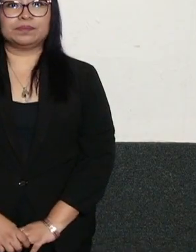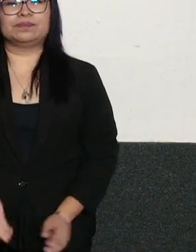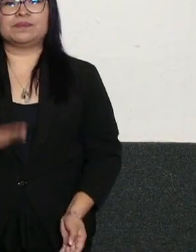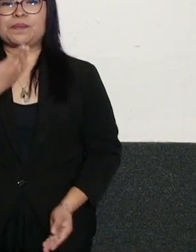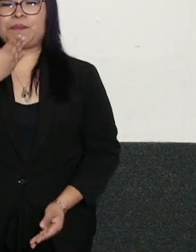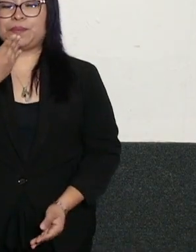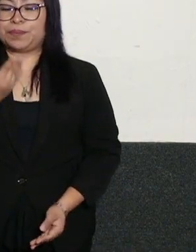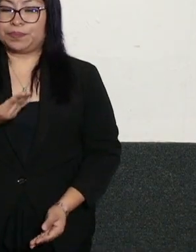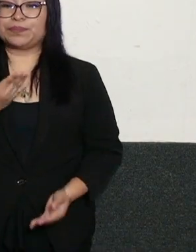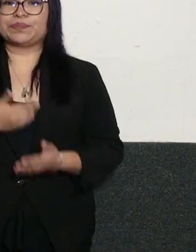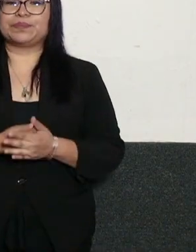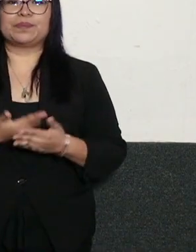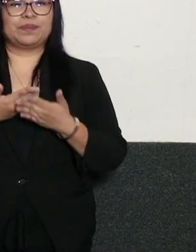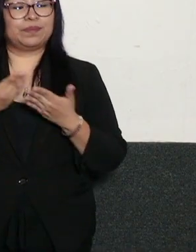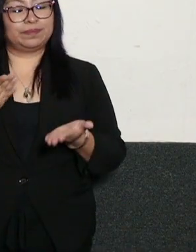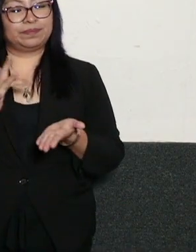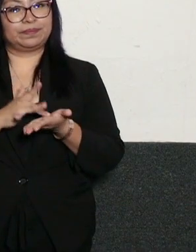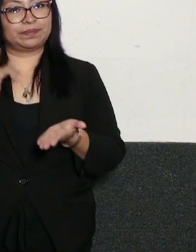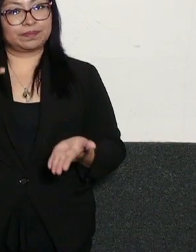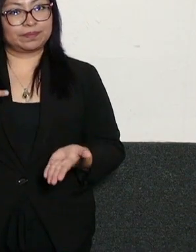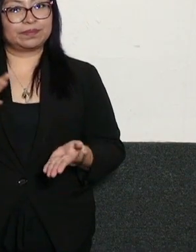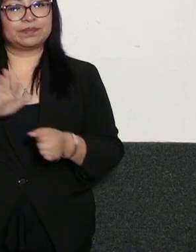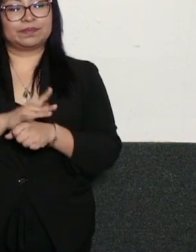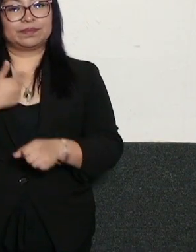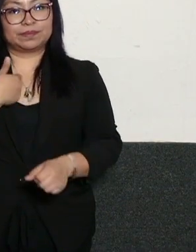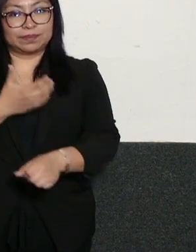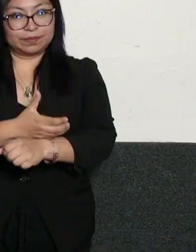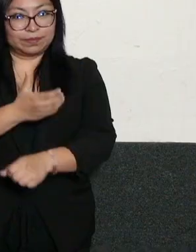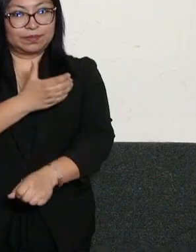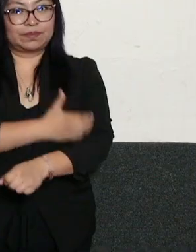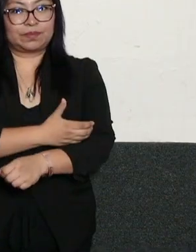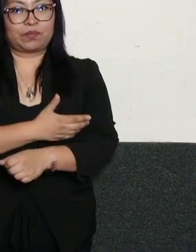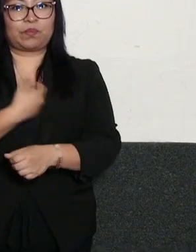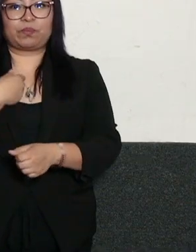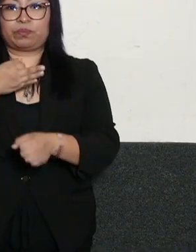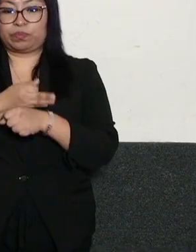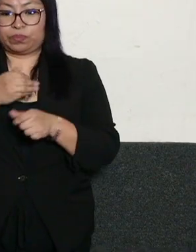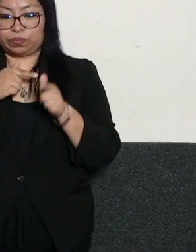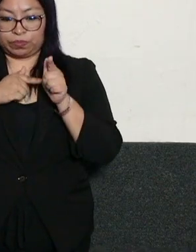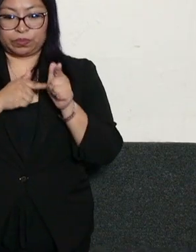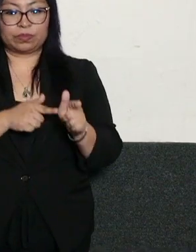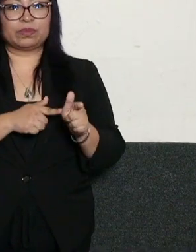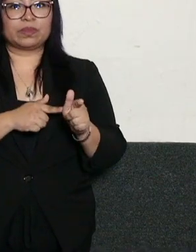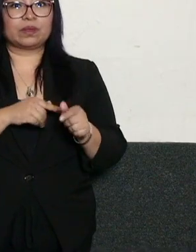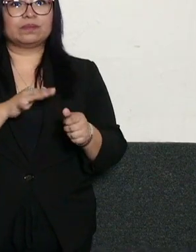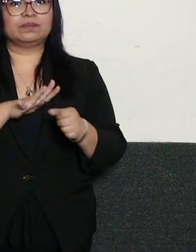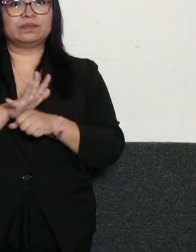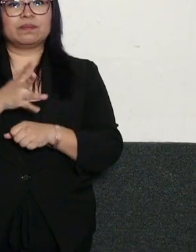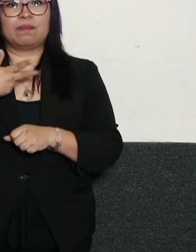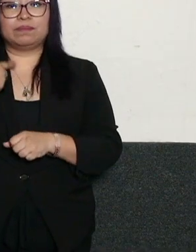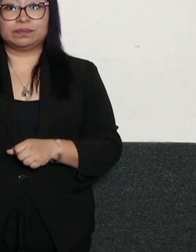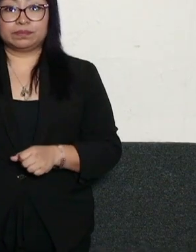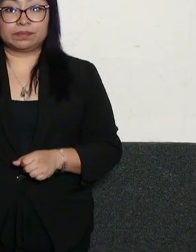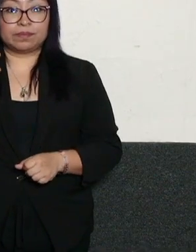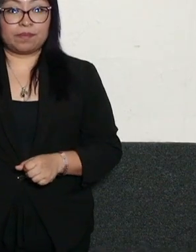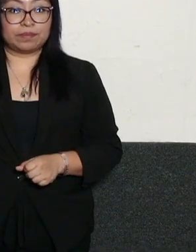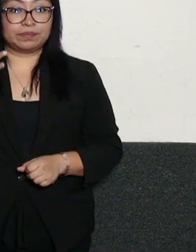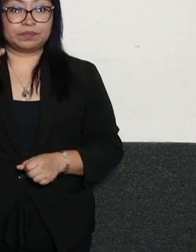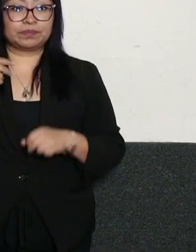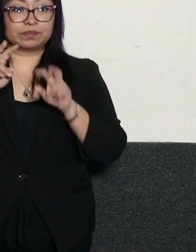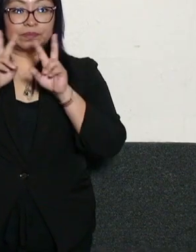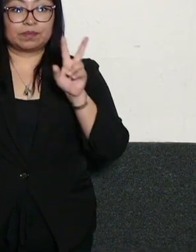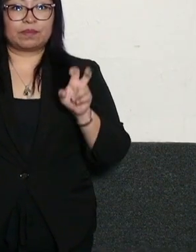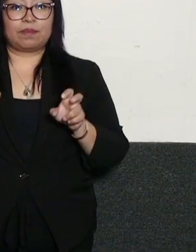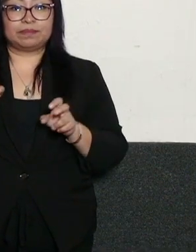Muy bien. Bueno, pues muchas gracias por acompañarnos. A continuación vamos a tener una conferencia que se